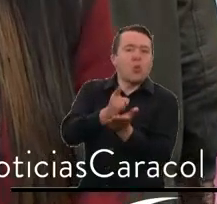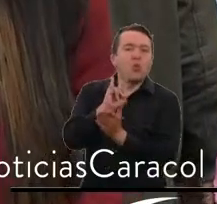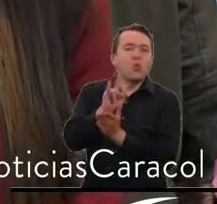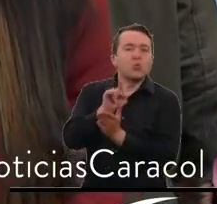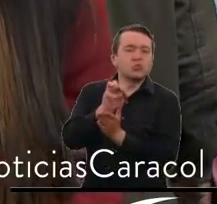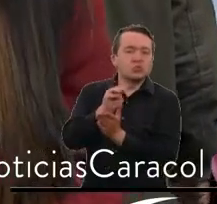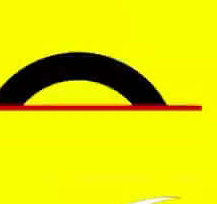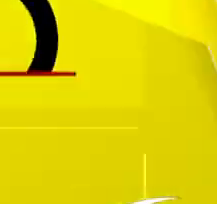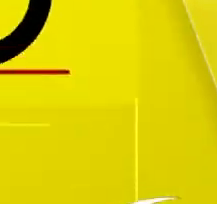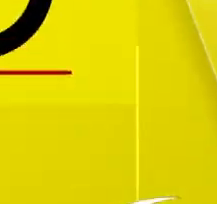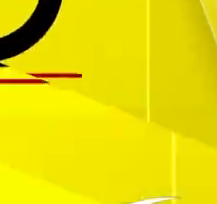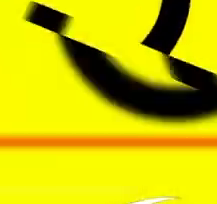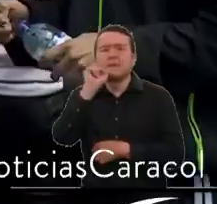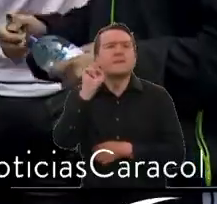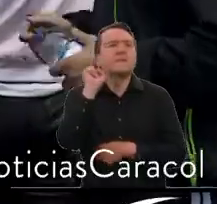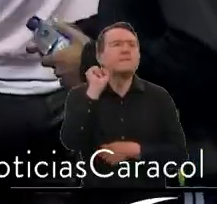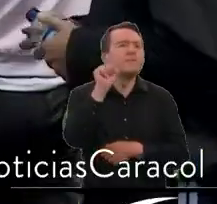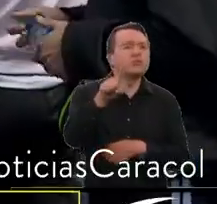servicio?